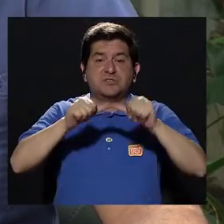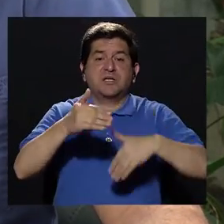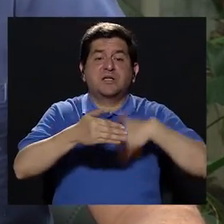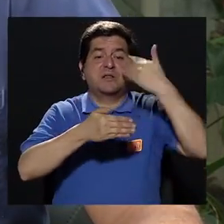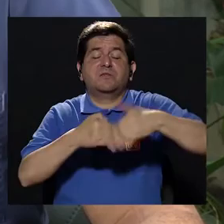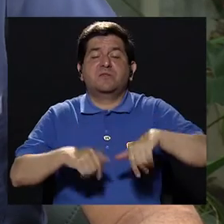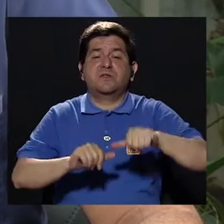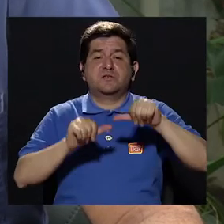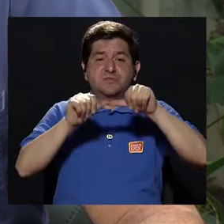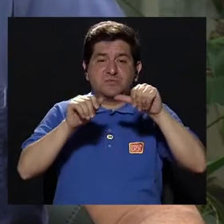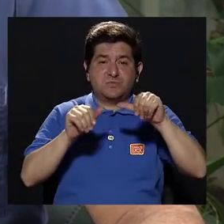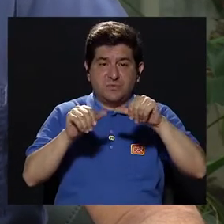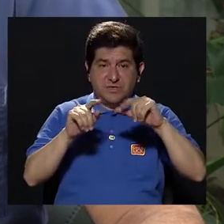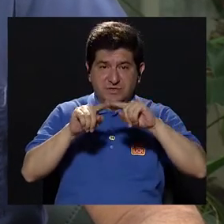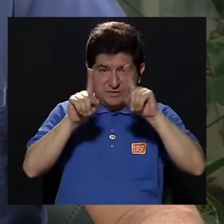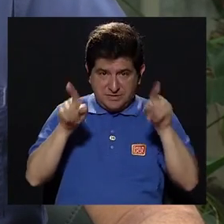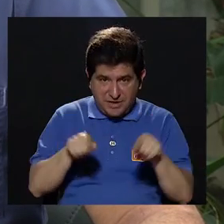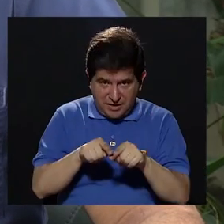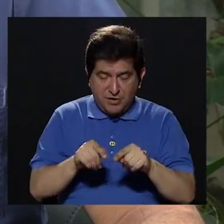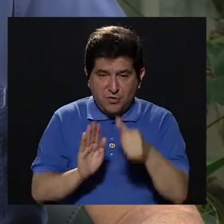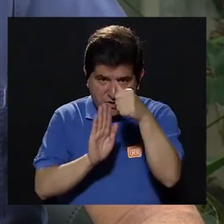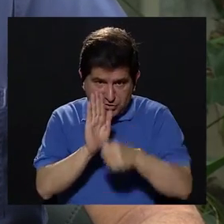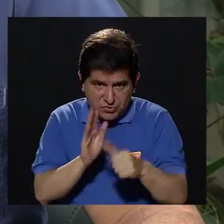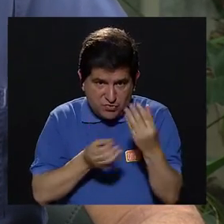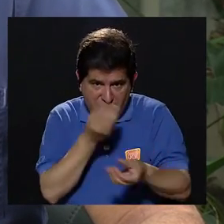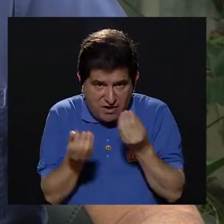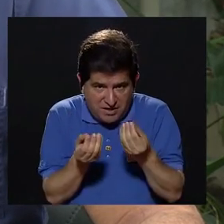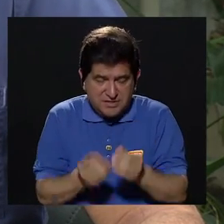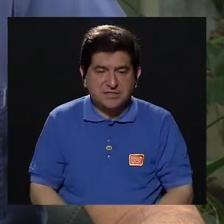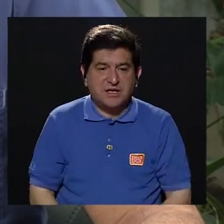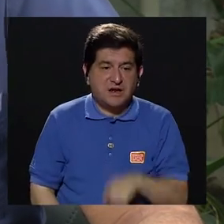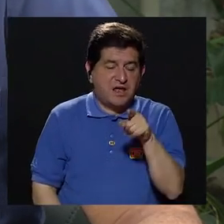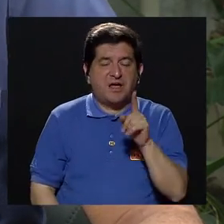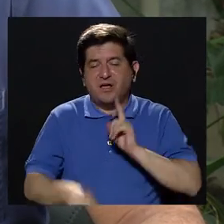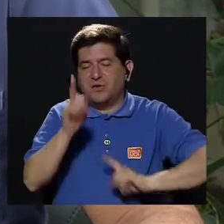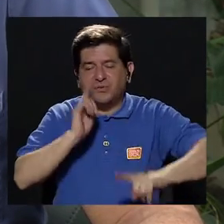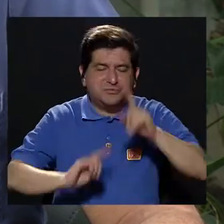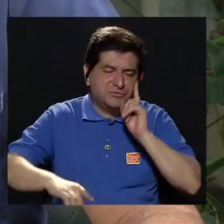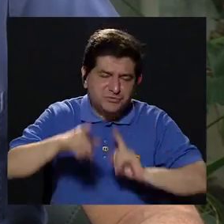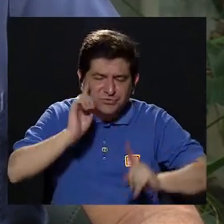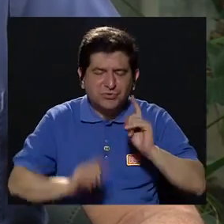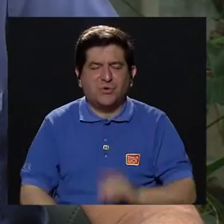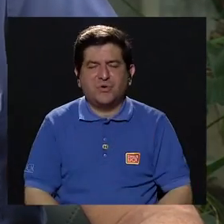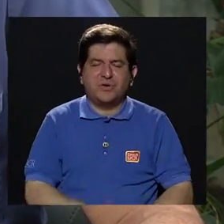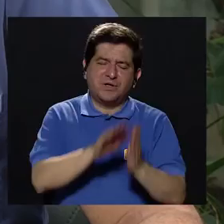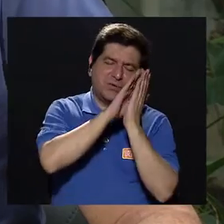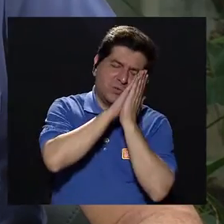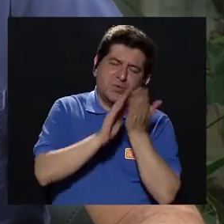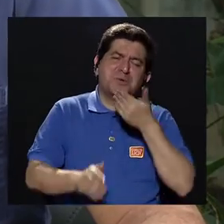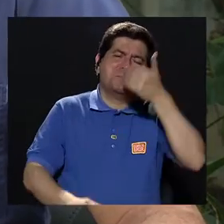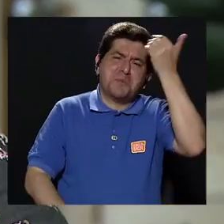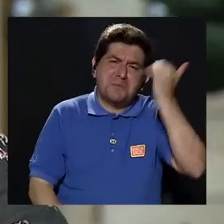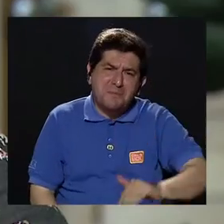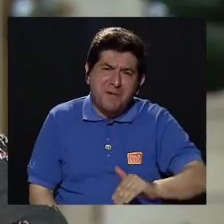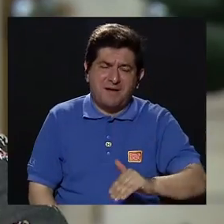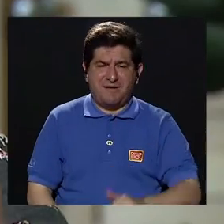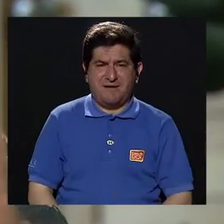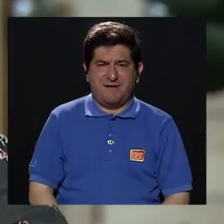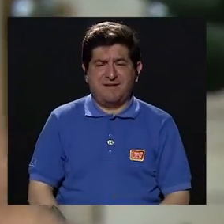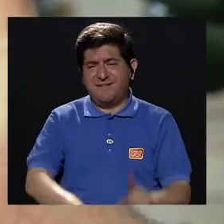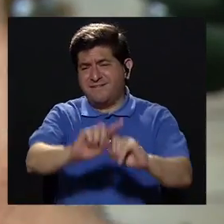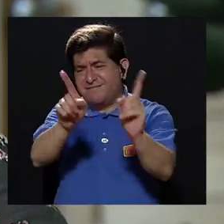proseguir después de la cirugía. Ellos tienen llanto espontáneo, tienen mal dormir.